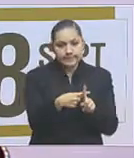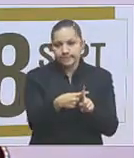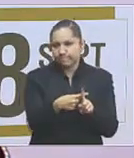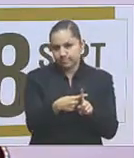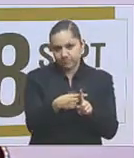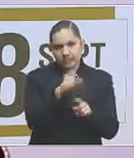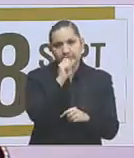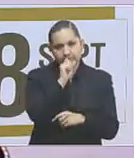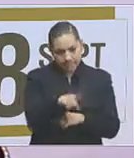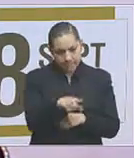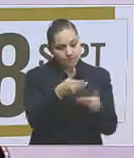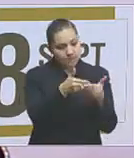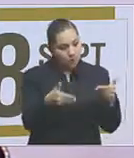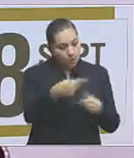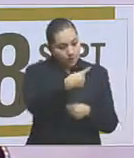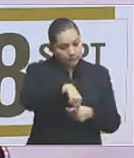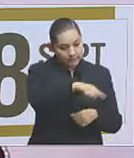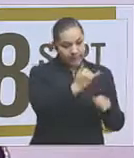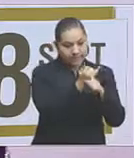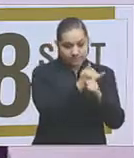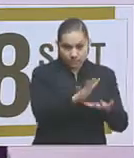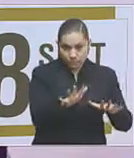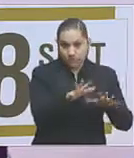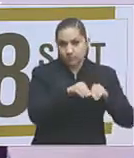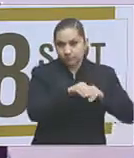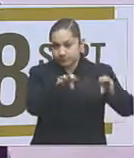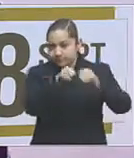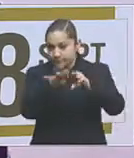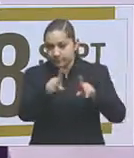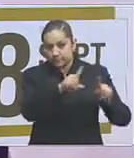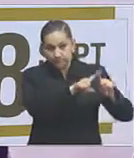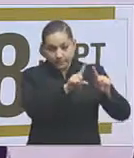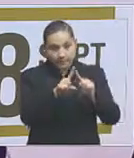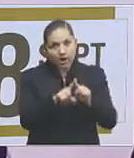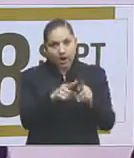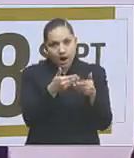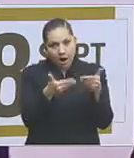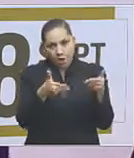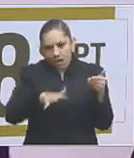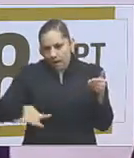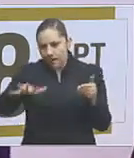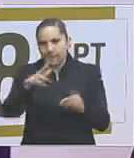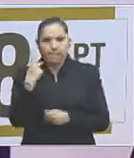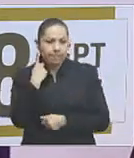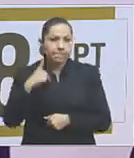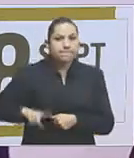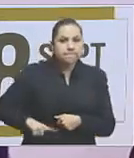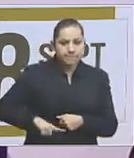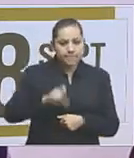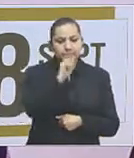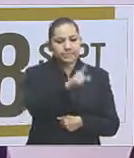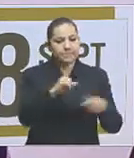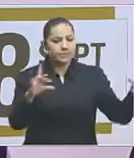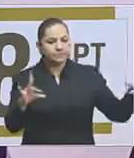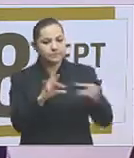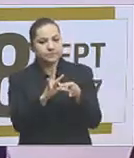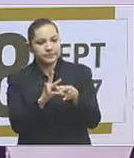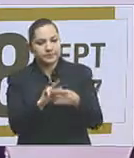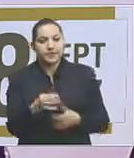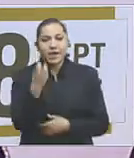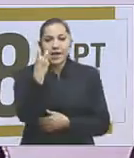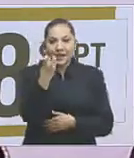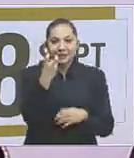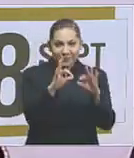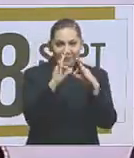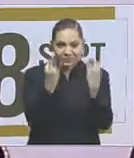redes ha cambiado la naturaleza del juego político entender esta nueva dinámica y adaptarse a ella es